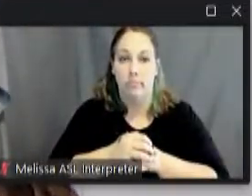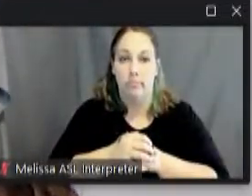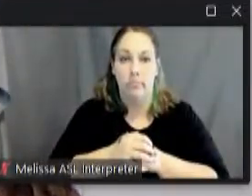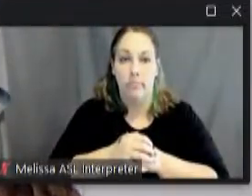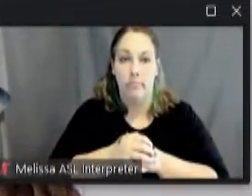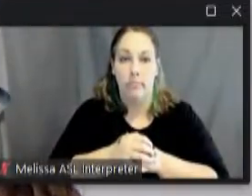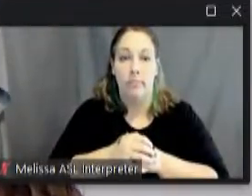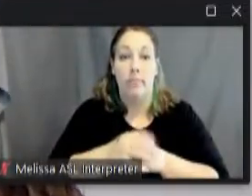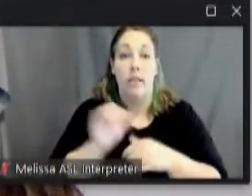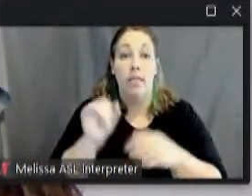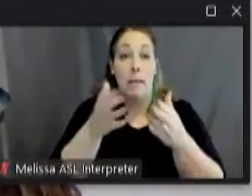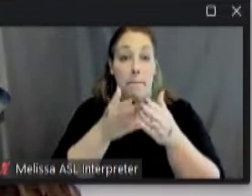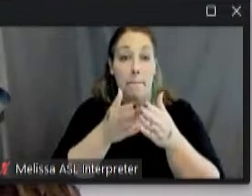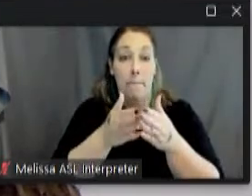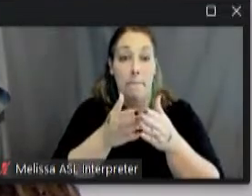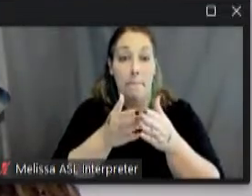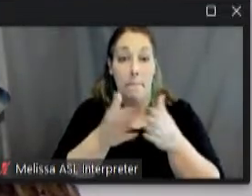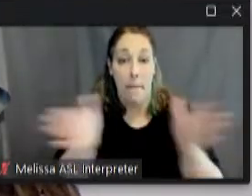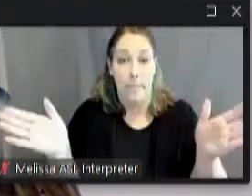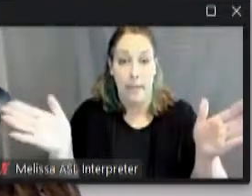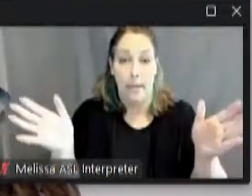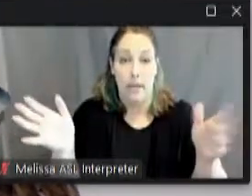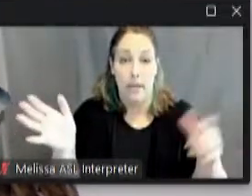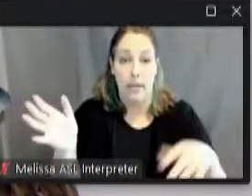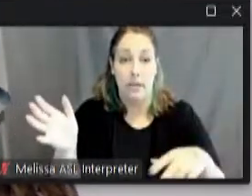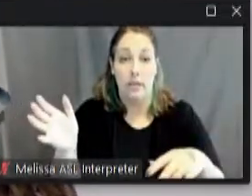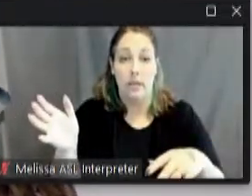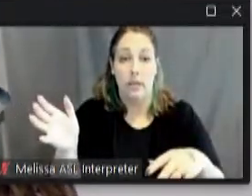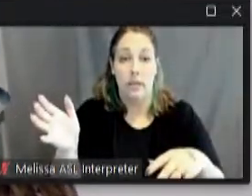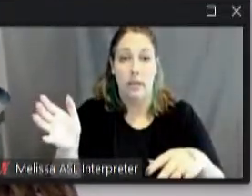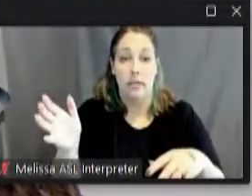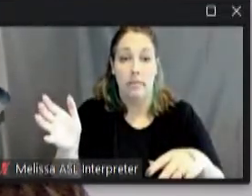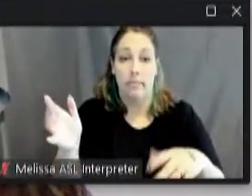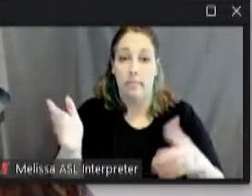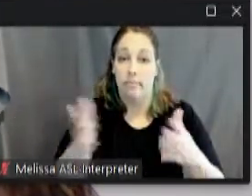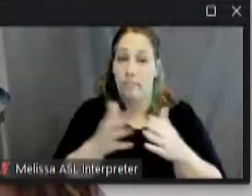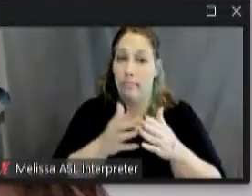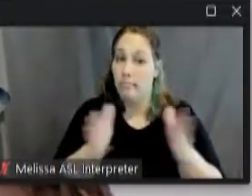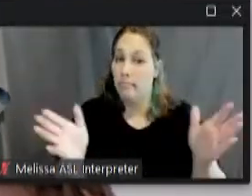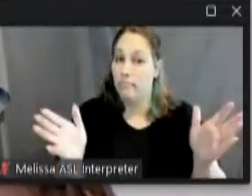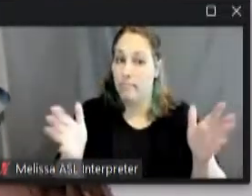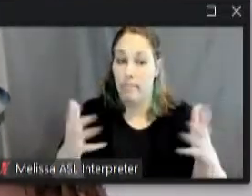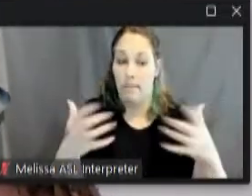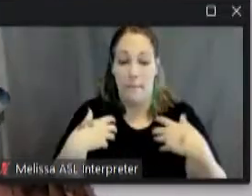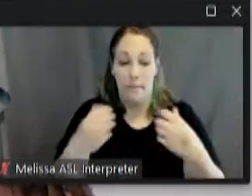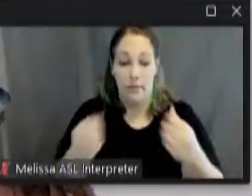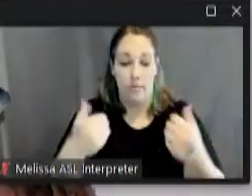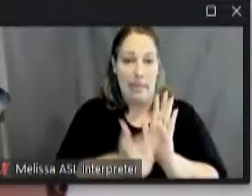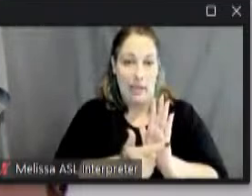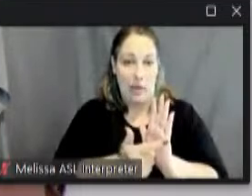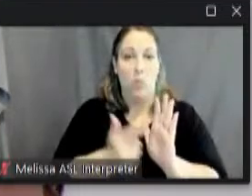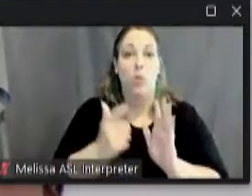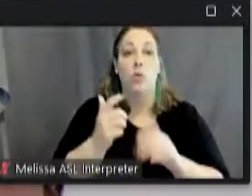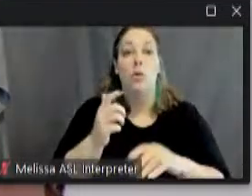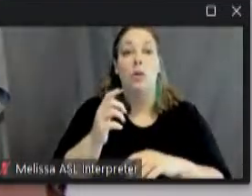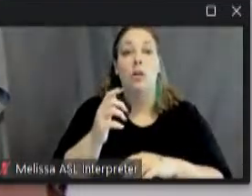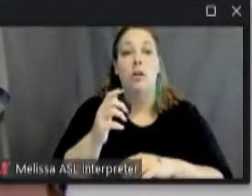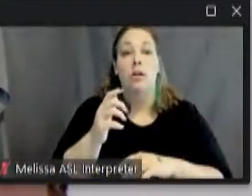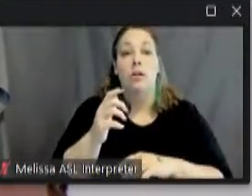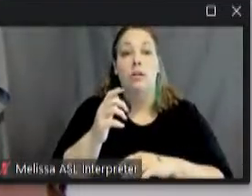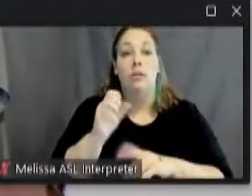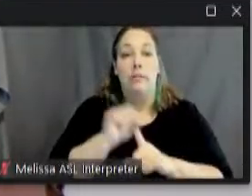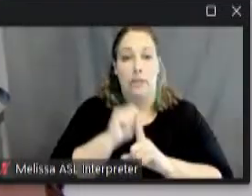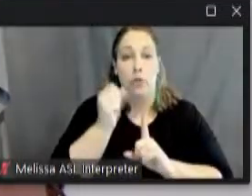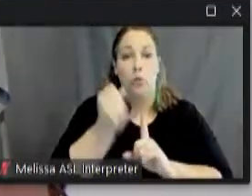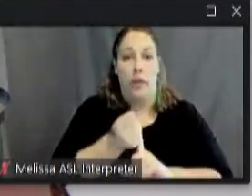módulo de atención integral especializado donde se realizan las primeras diligencias de constatación de los hechos. La representante de la